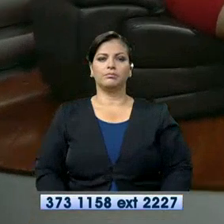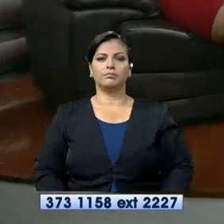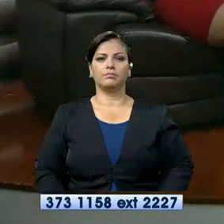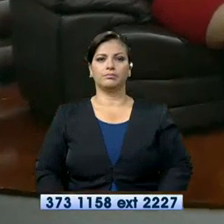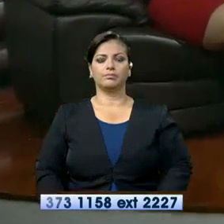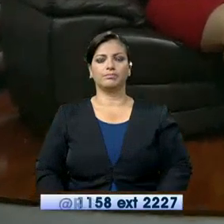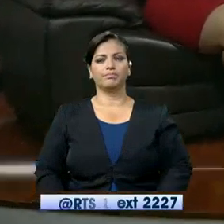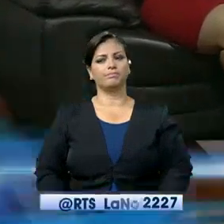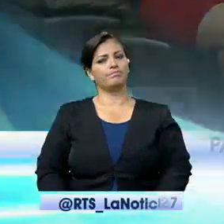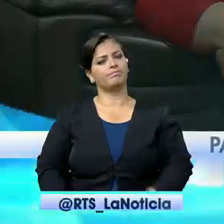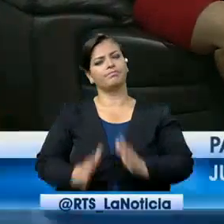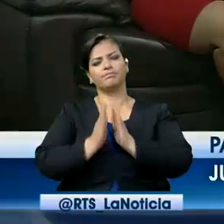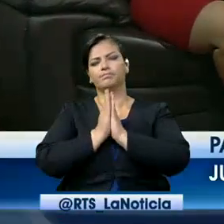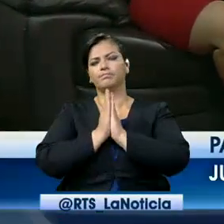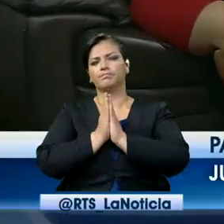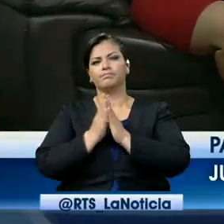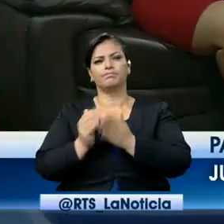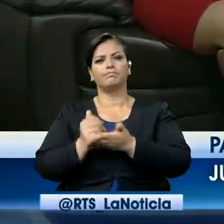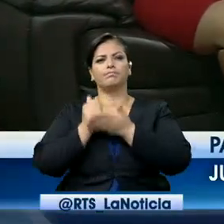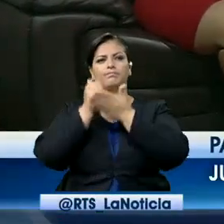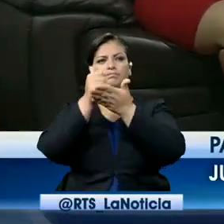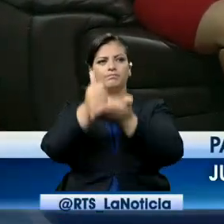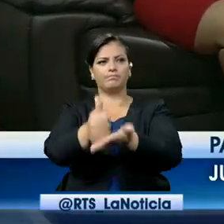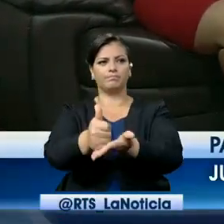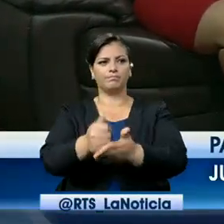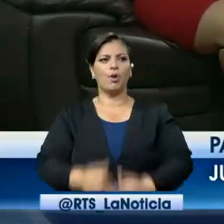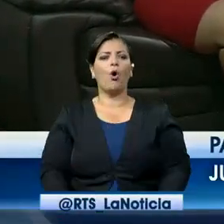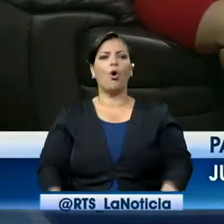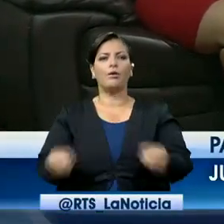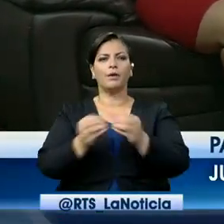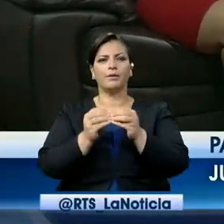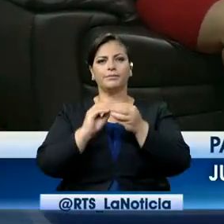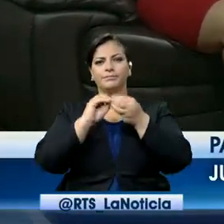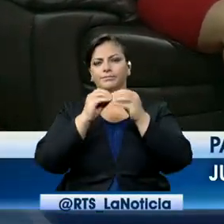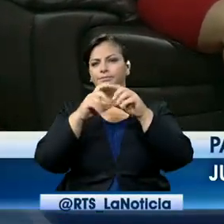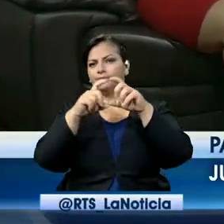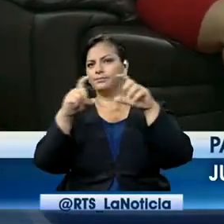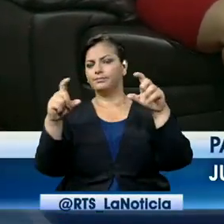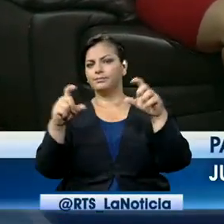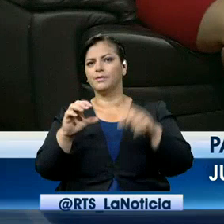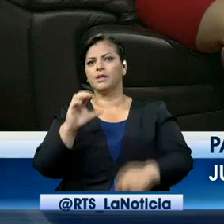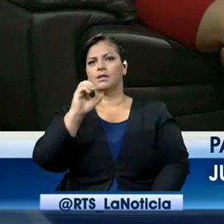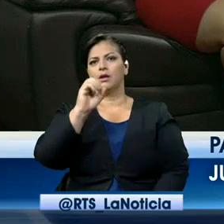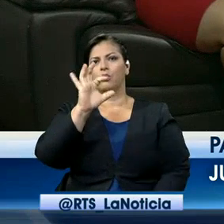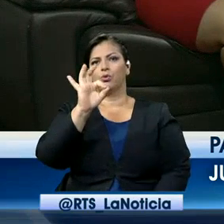Ojalá podamos colaborar con este caso, Luisa. A ver si podemos otra vez los números, Luisa. Mira, ahí están.